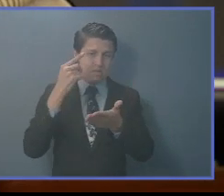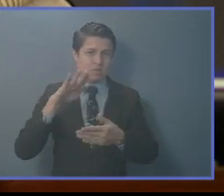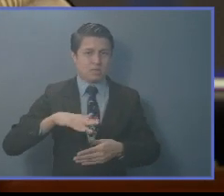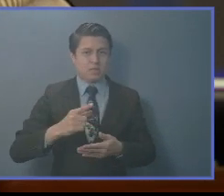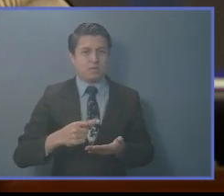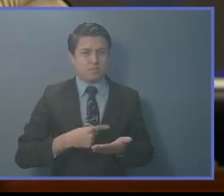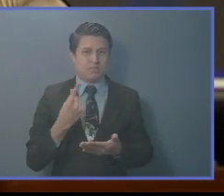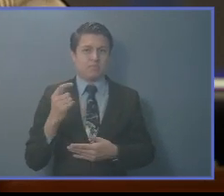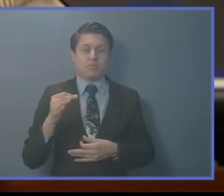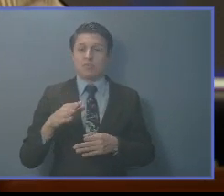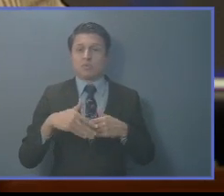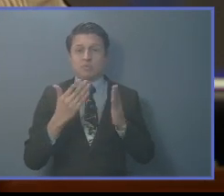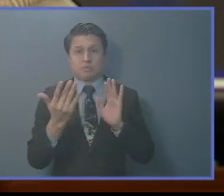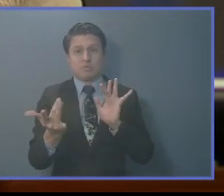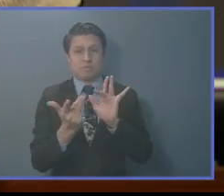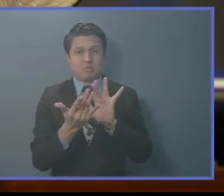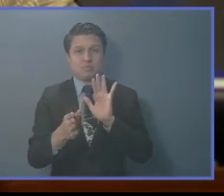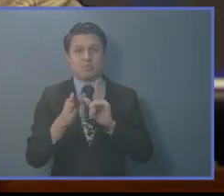al cliente.